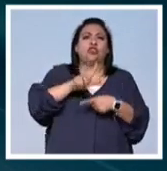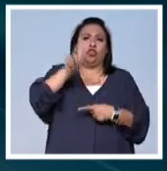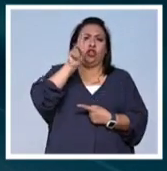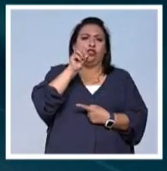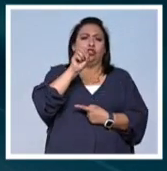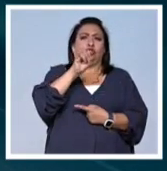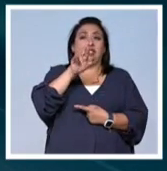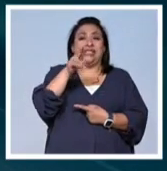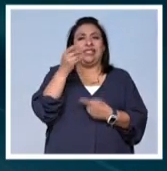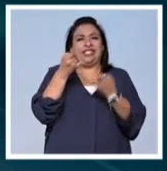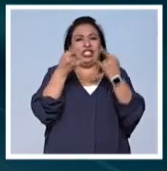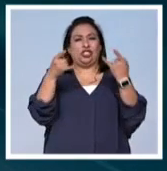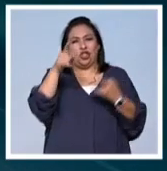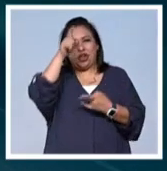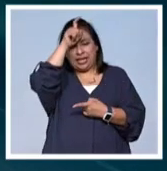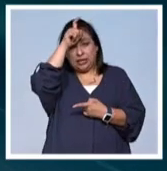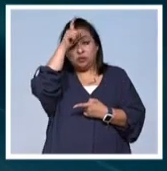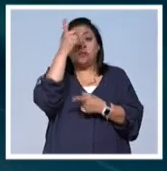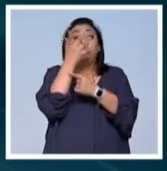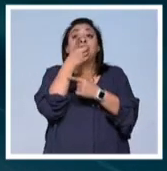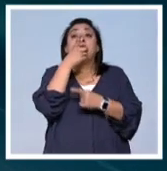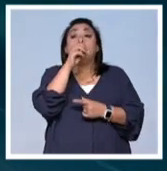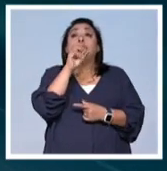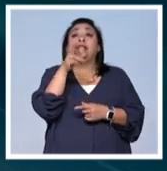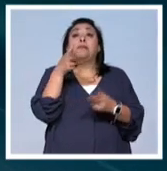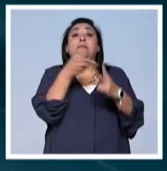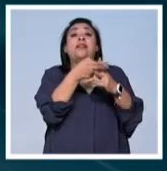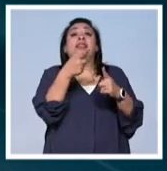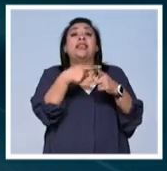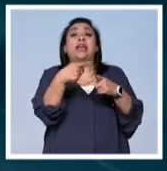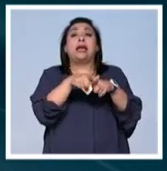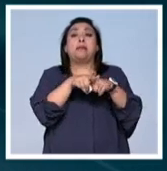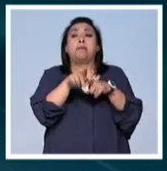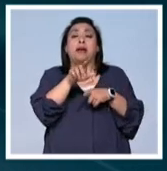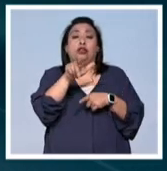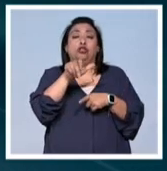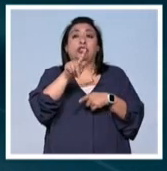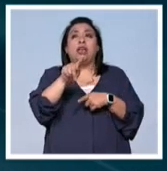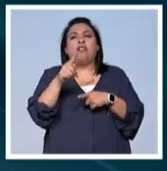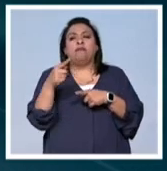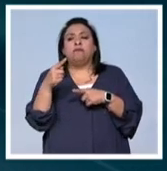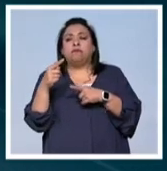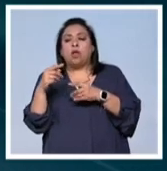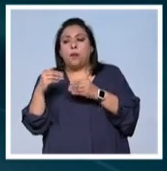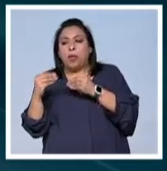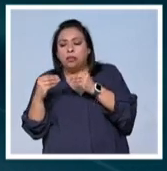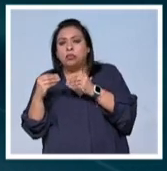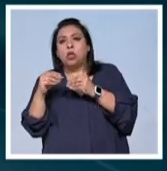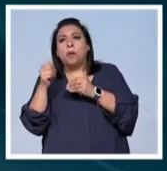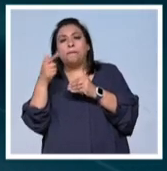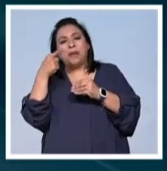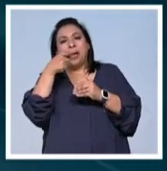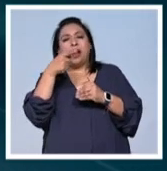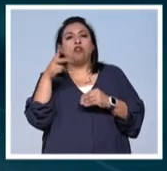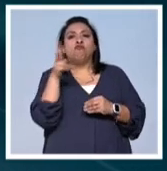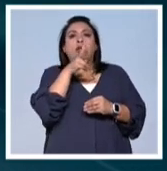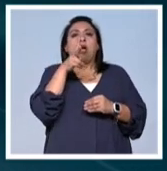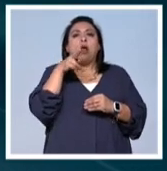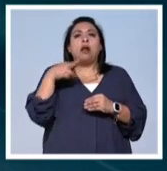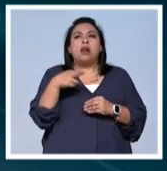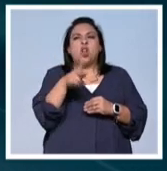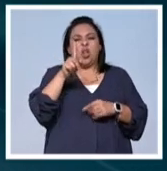la mitología egipcia afirma que Osiris fue asesinado por su hermano sed quien conspiró nosotros para ahogarlo en el río Nilo y luego